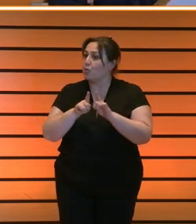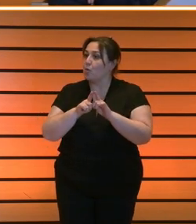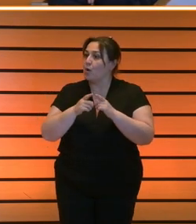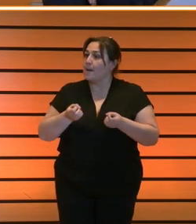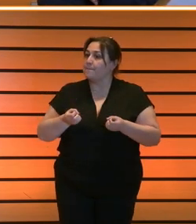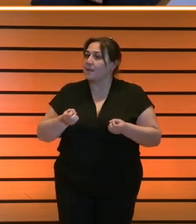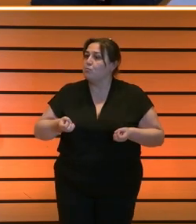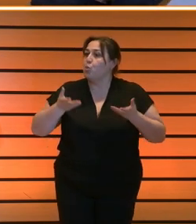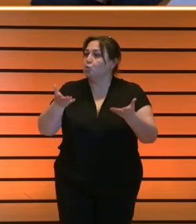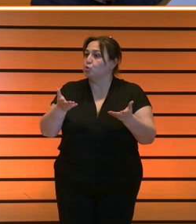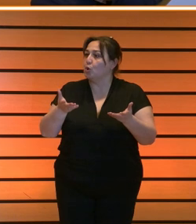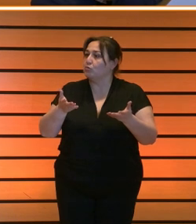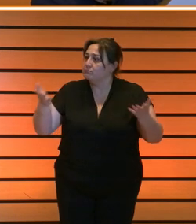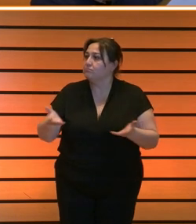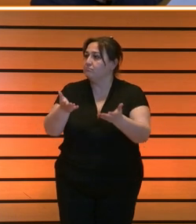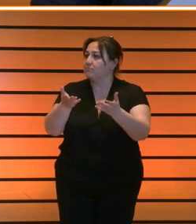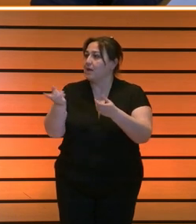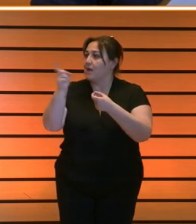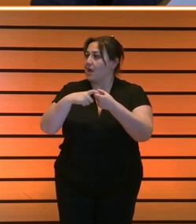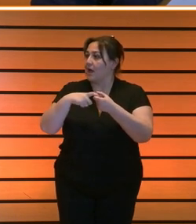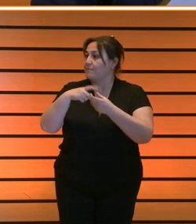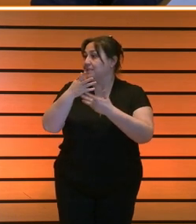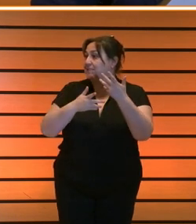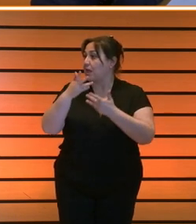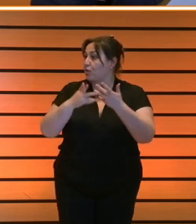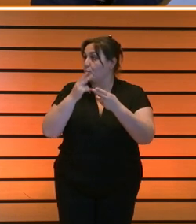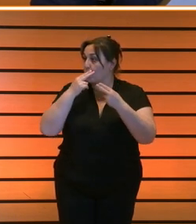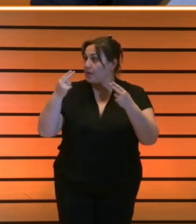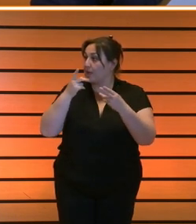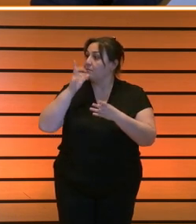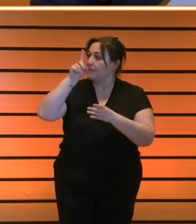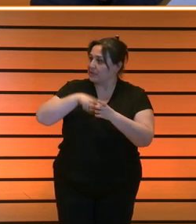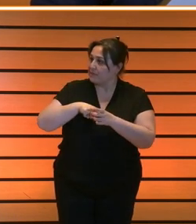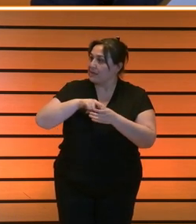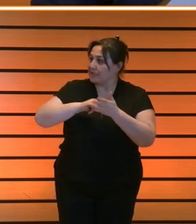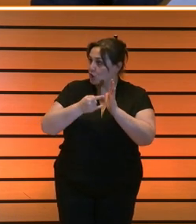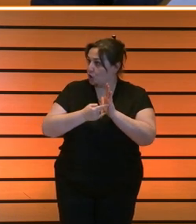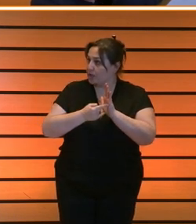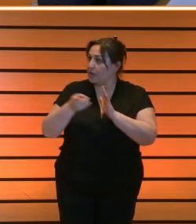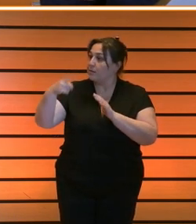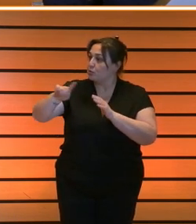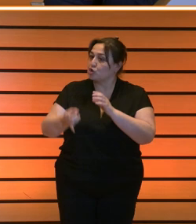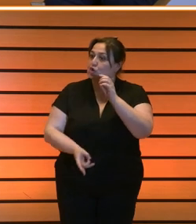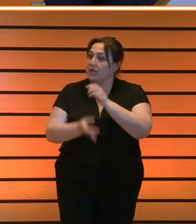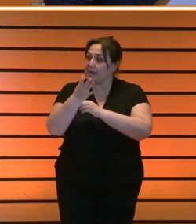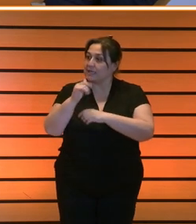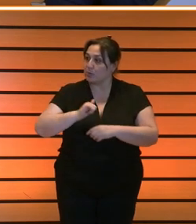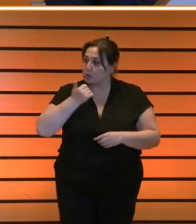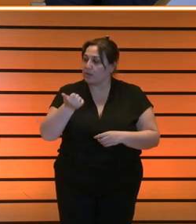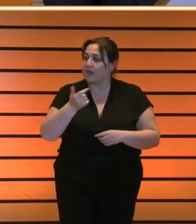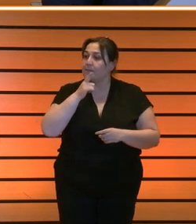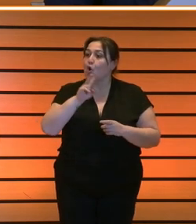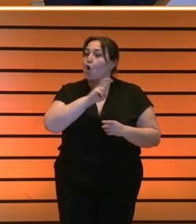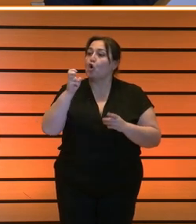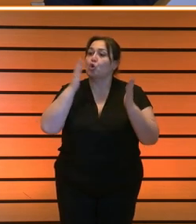por parte de la Administración en lo que es la incorporación de la tecnología como pollos generáis la oportunidad pero hay Otro aspecto